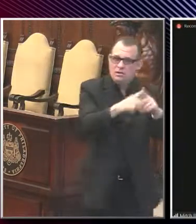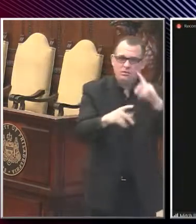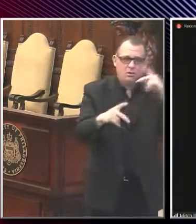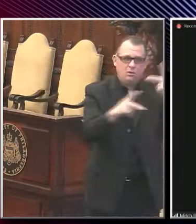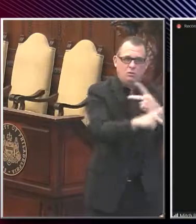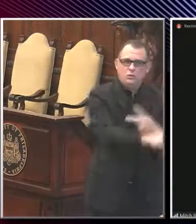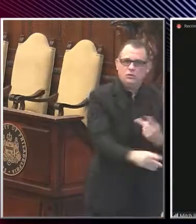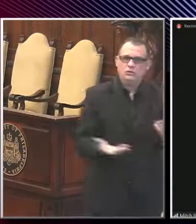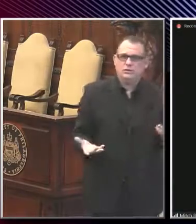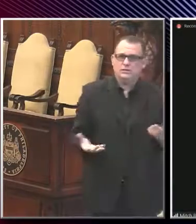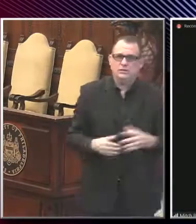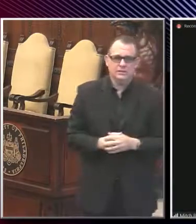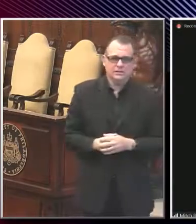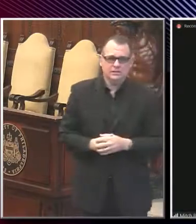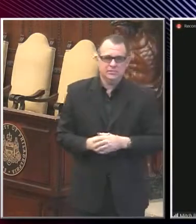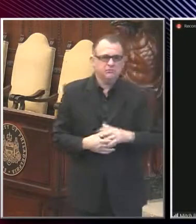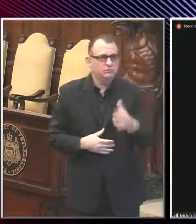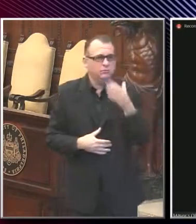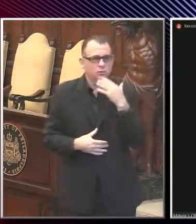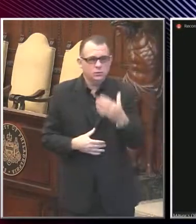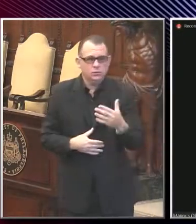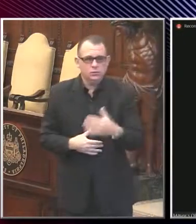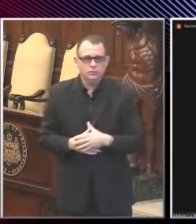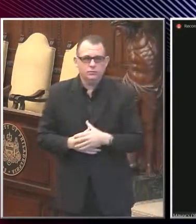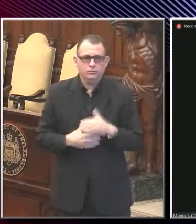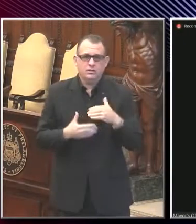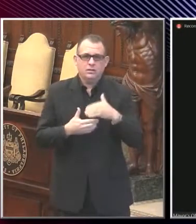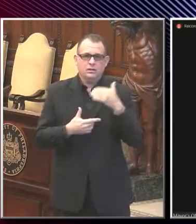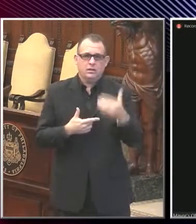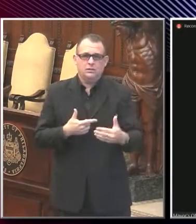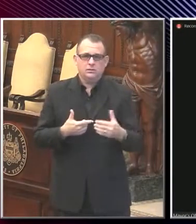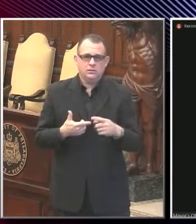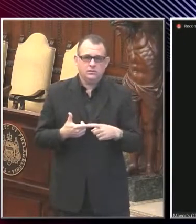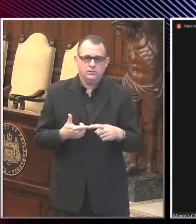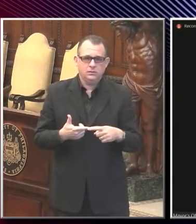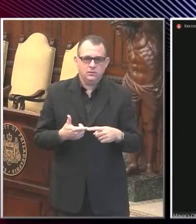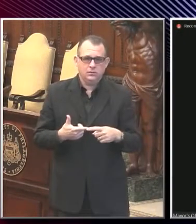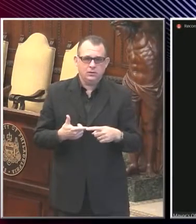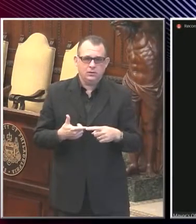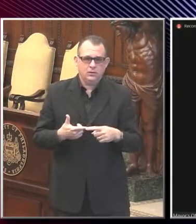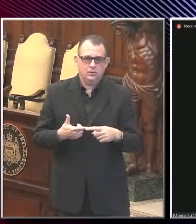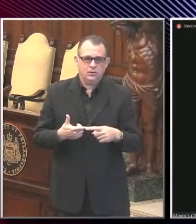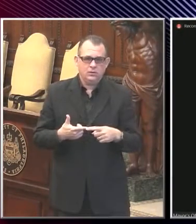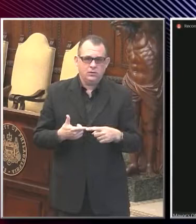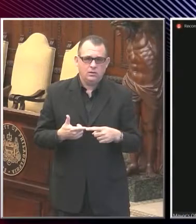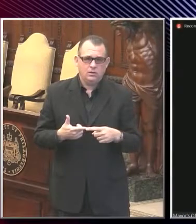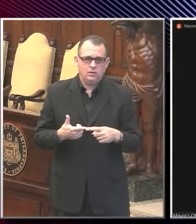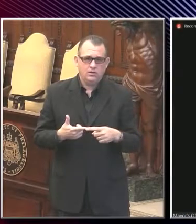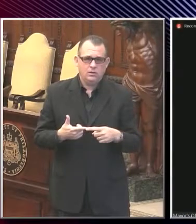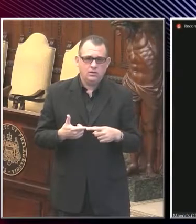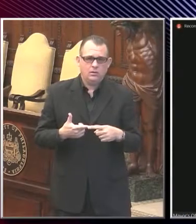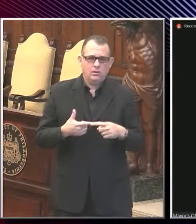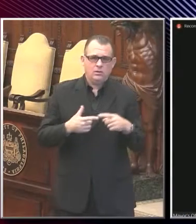Thank you, gentlemen. Thank you, Mitch. Let's now go to Shari Arias of Telemundo.